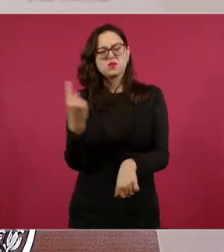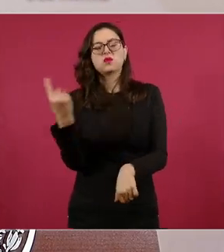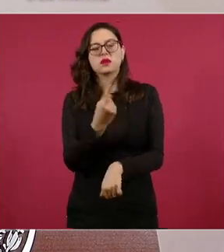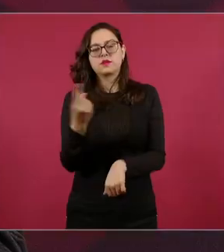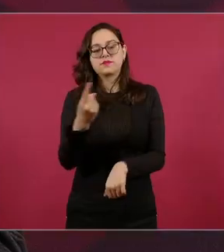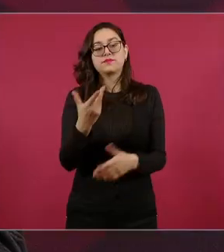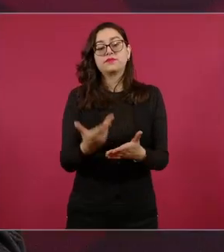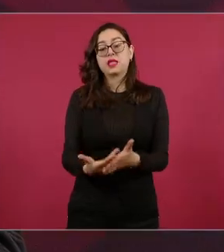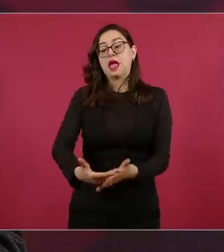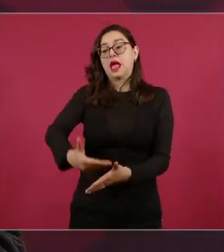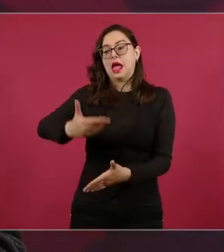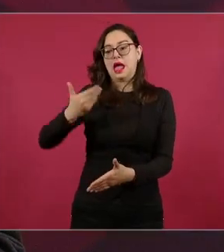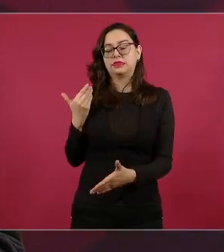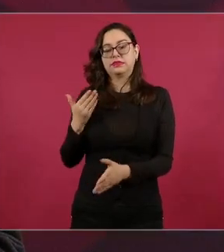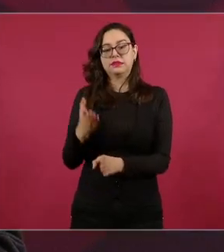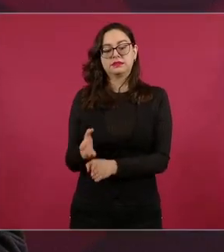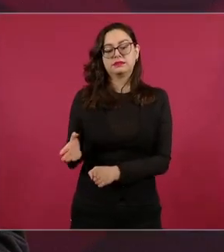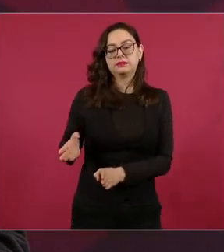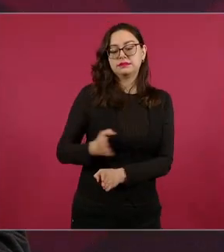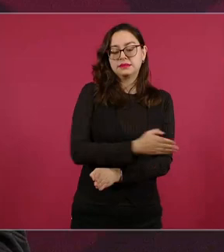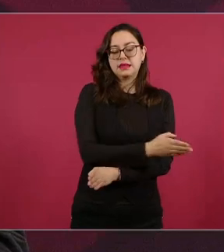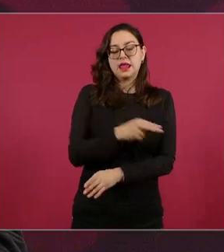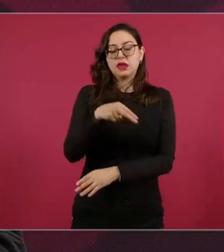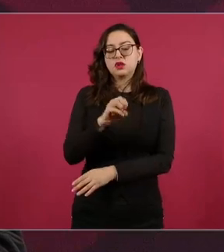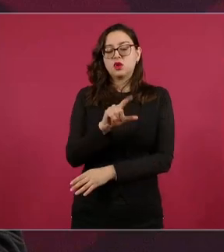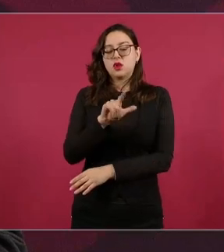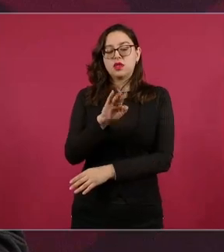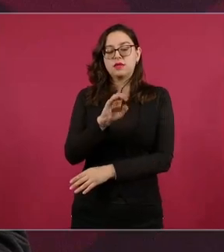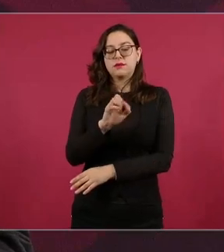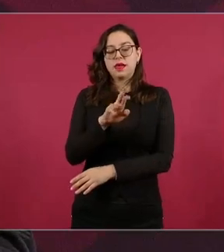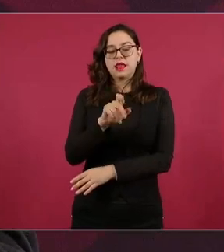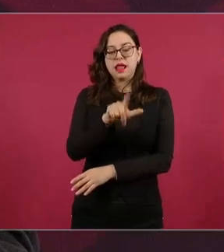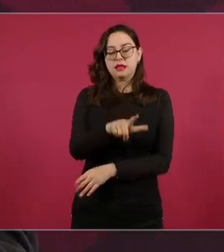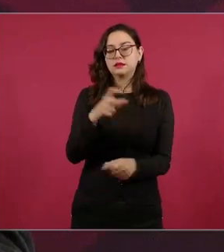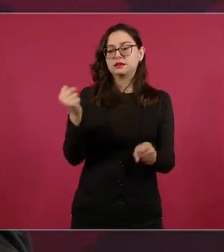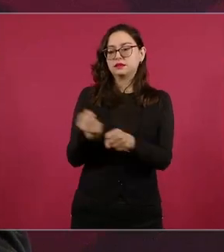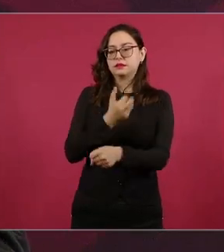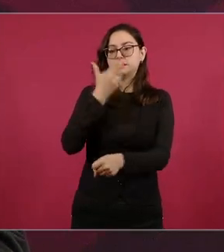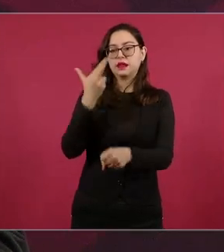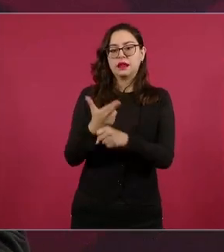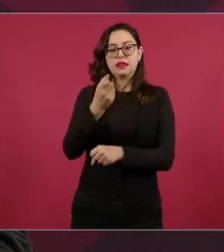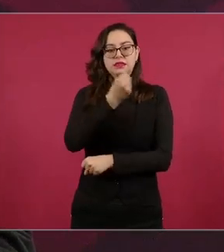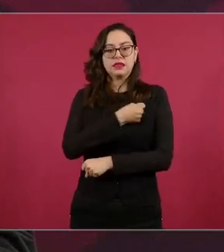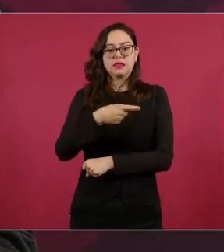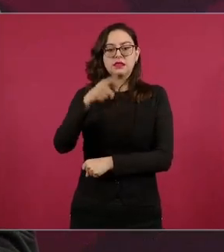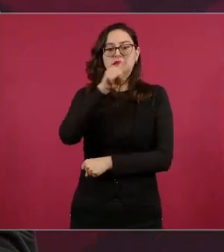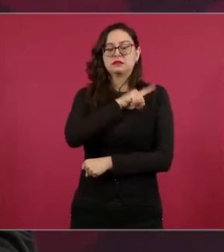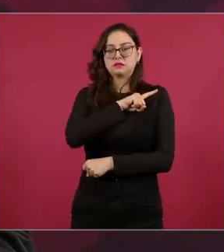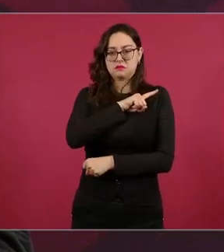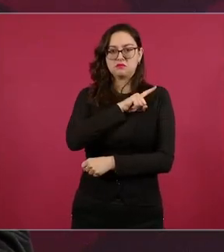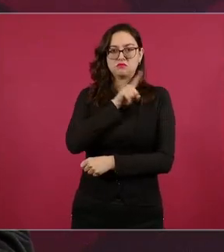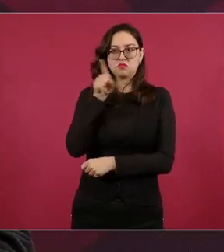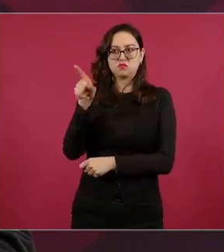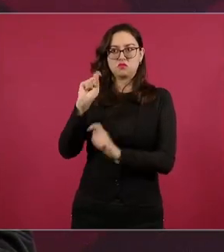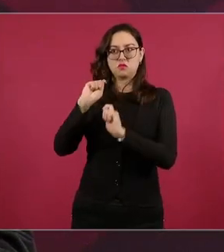dejaron a la Secretaría de Salud como un Cascarón,